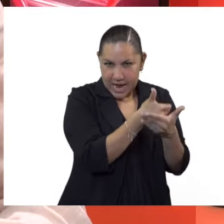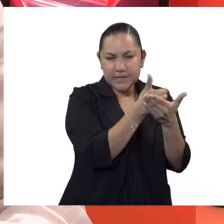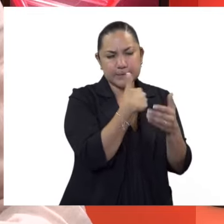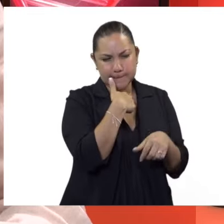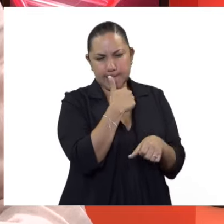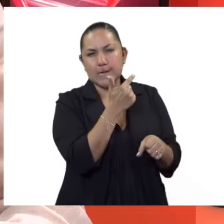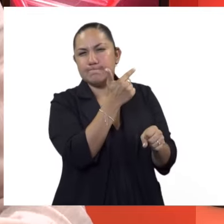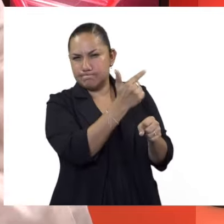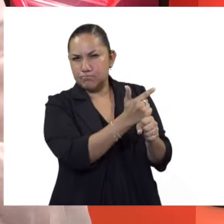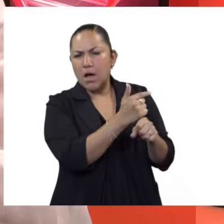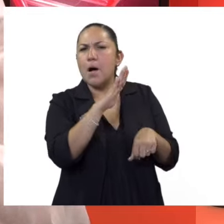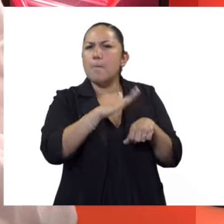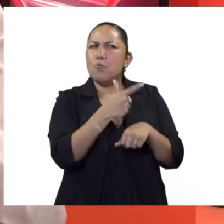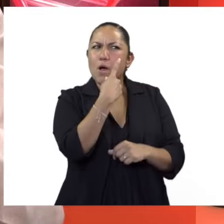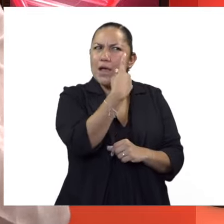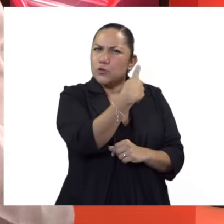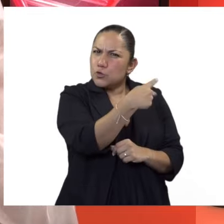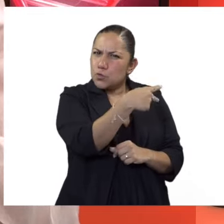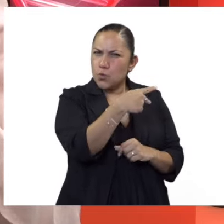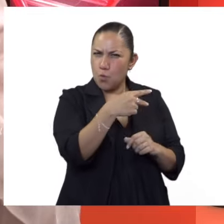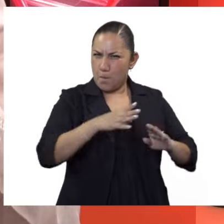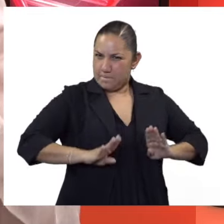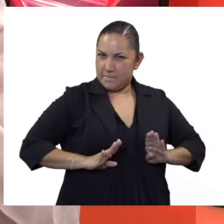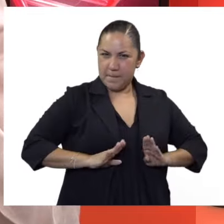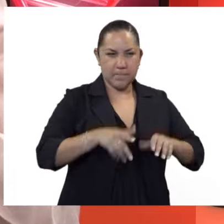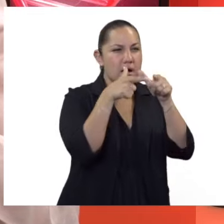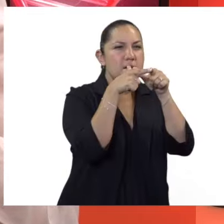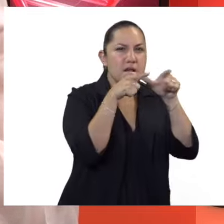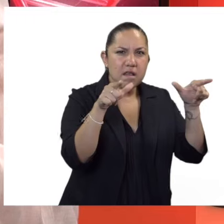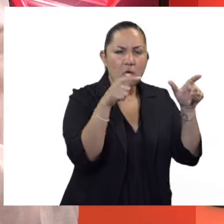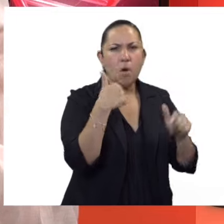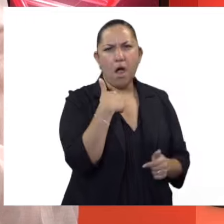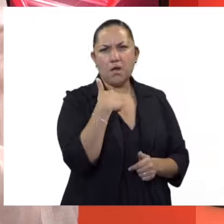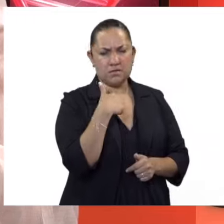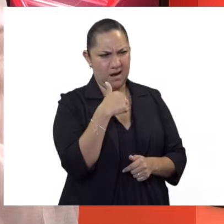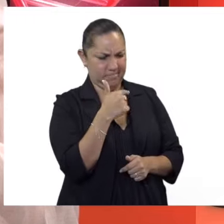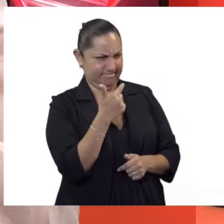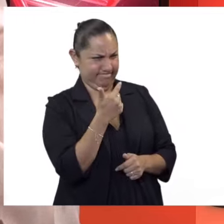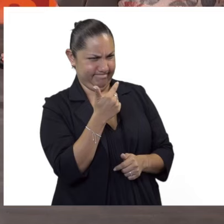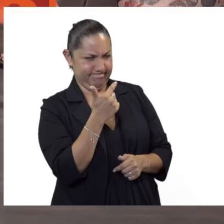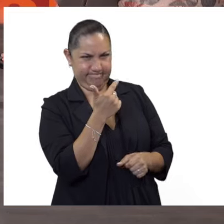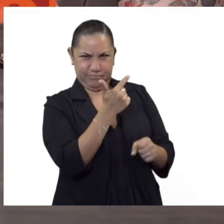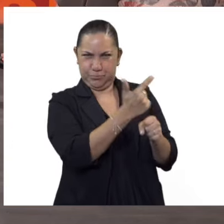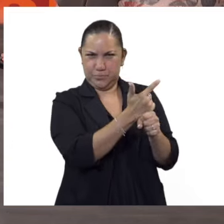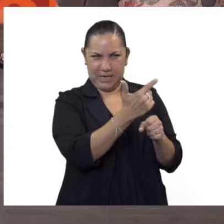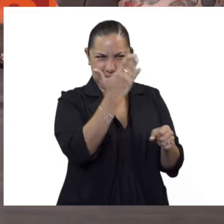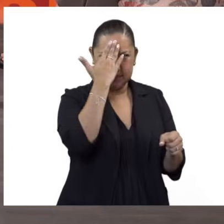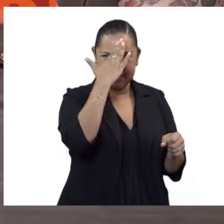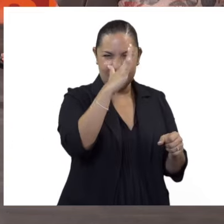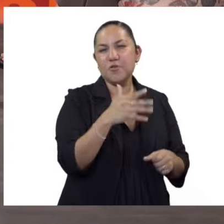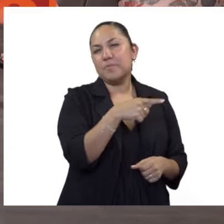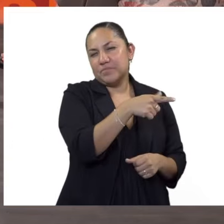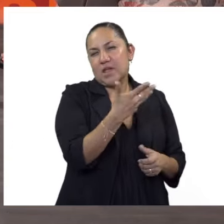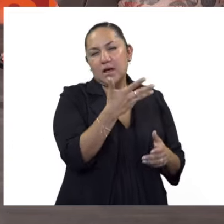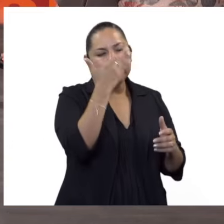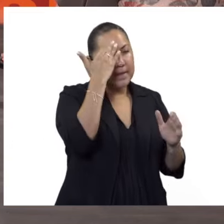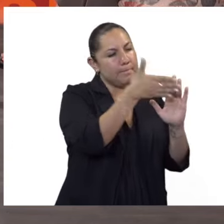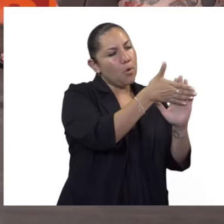algo extraño en su lenguaje su lenguaje dejó como de desarrollarse cuando estamos en esta etapa del